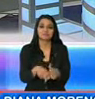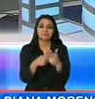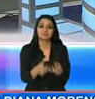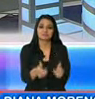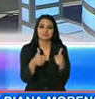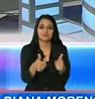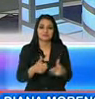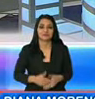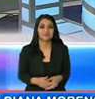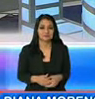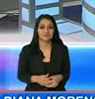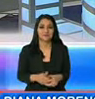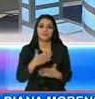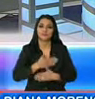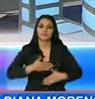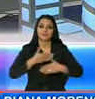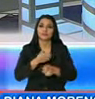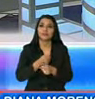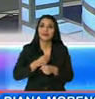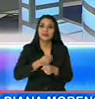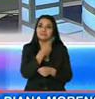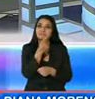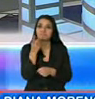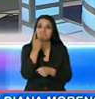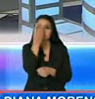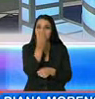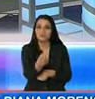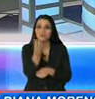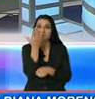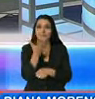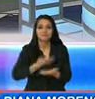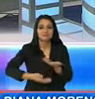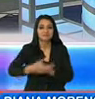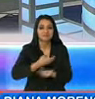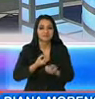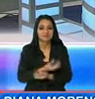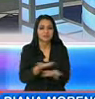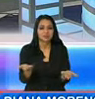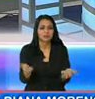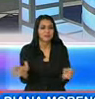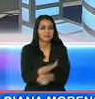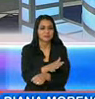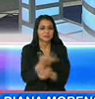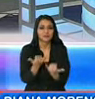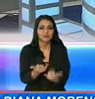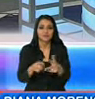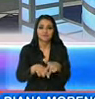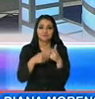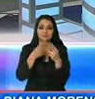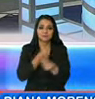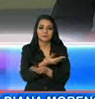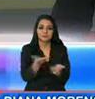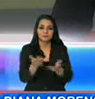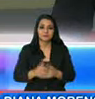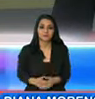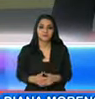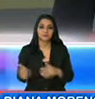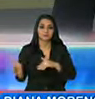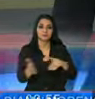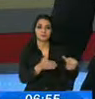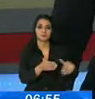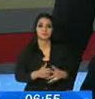energía, a disfrutar de un buen café. De Anita, buen día, hay mucho para compartir en estas horas. Así es, empezamos con el desarrollo informativo y les